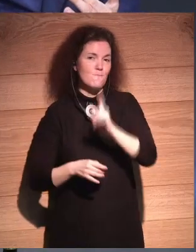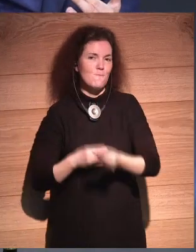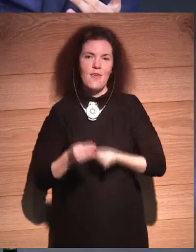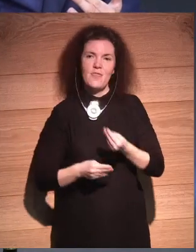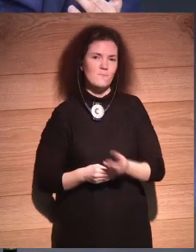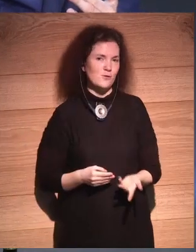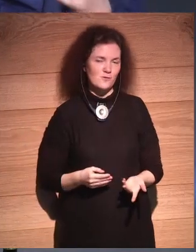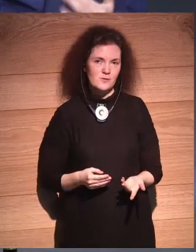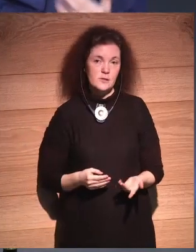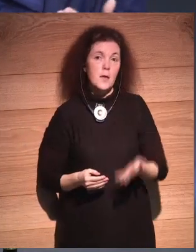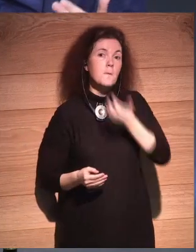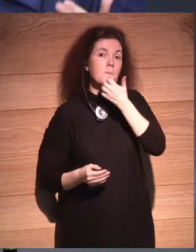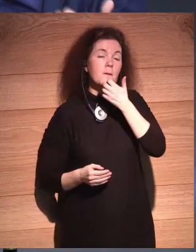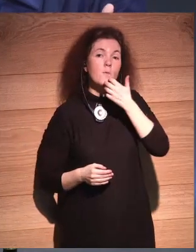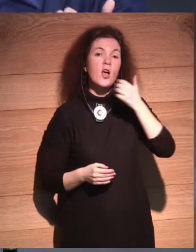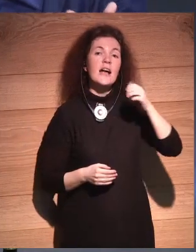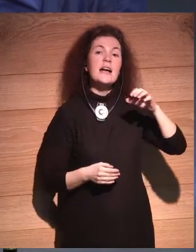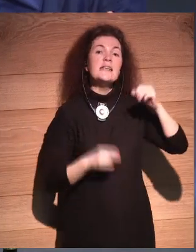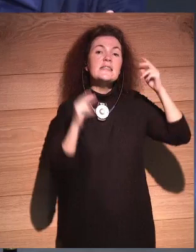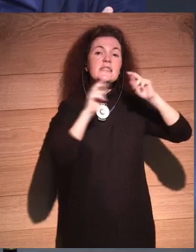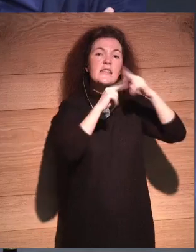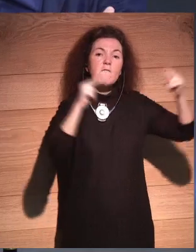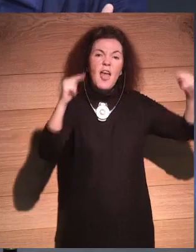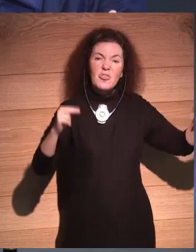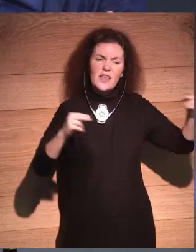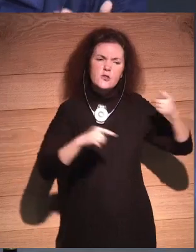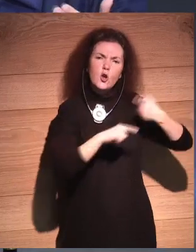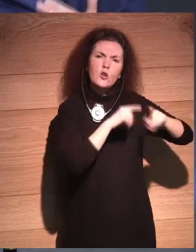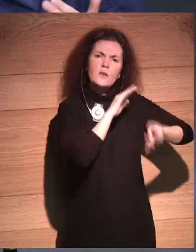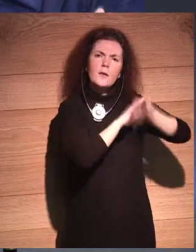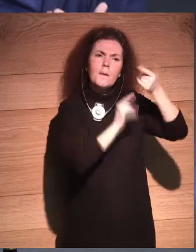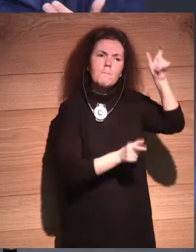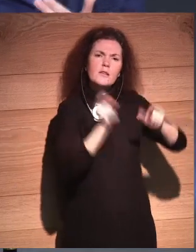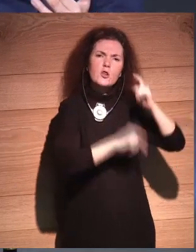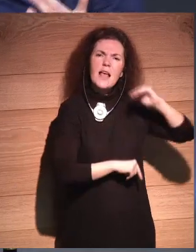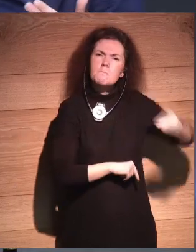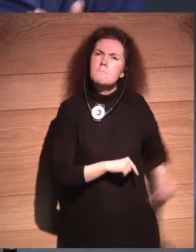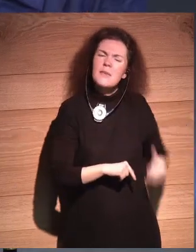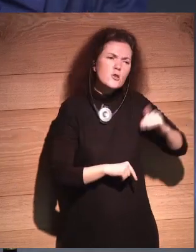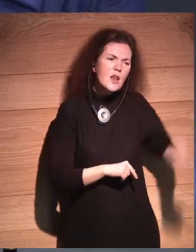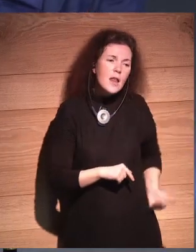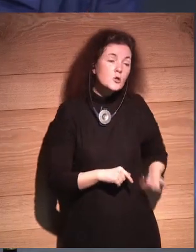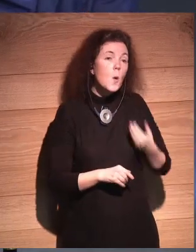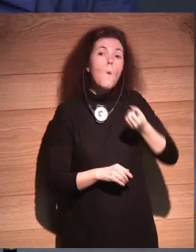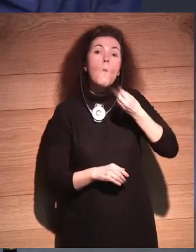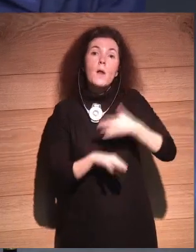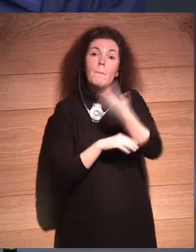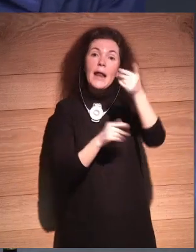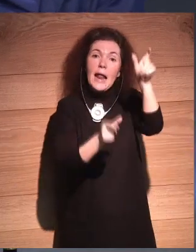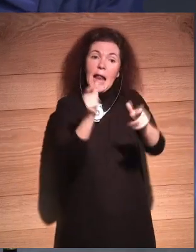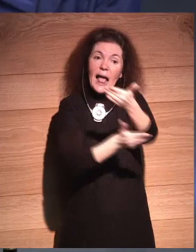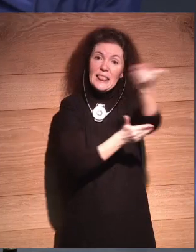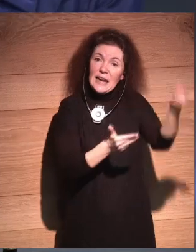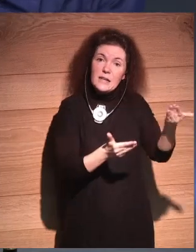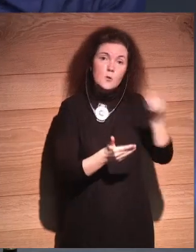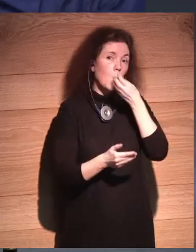Por ejemplo, en San Francisco han aparecido muchos millonarios. ¿Ha sido eso bueno para los habitantes de San Francisco? Pues